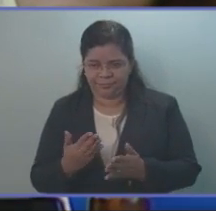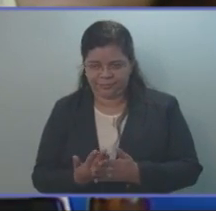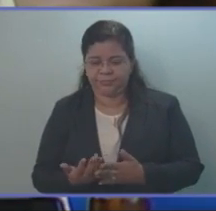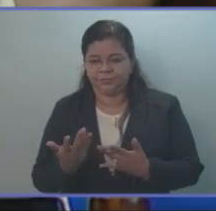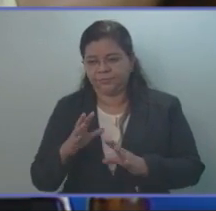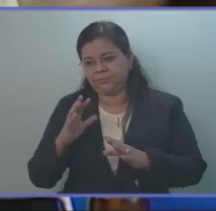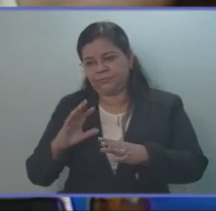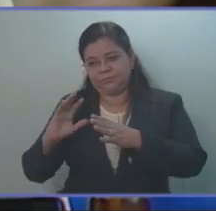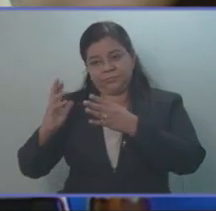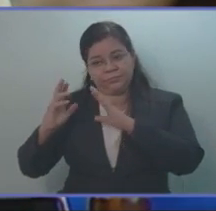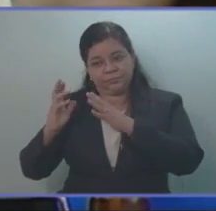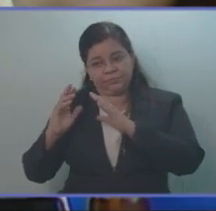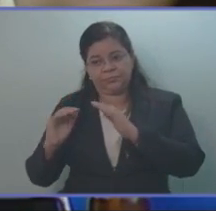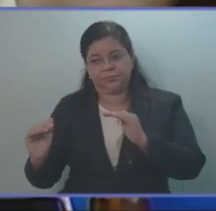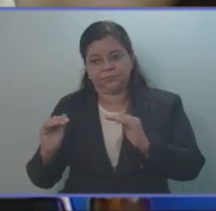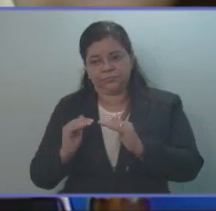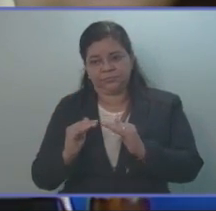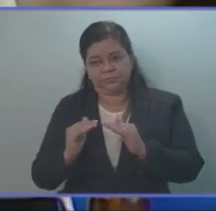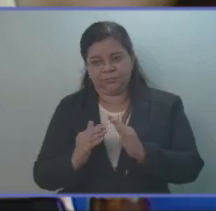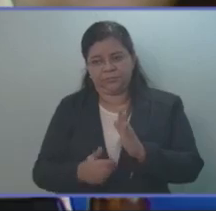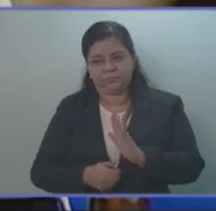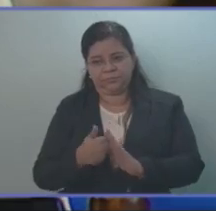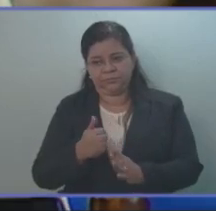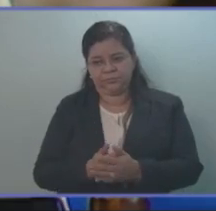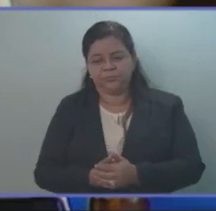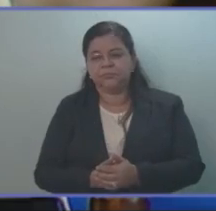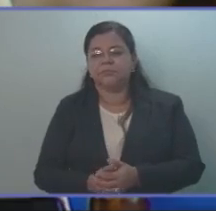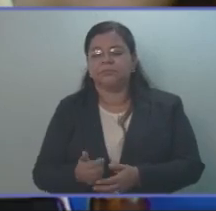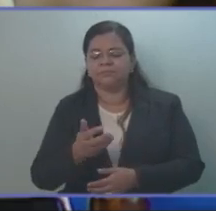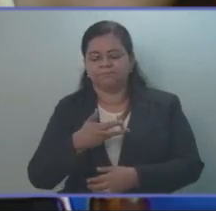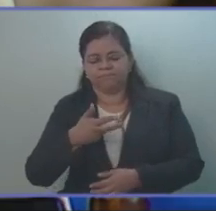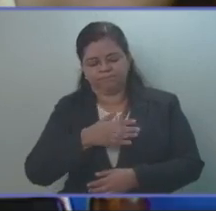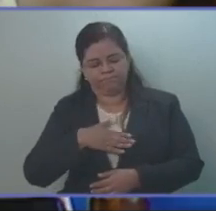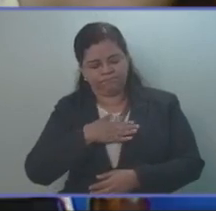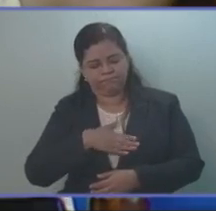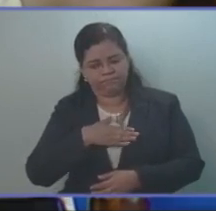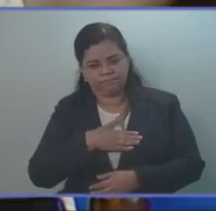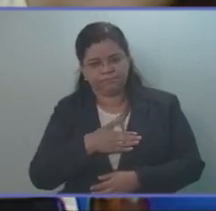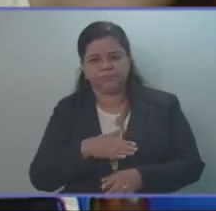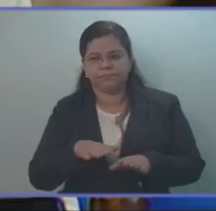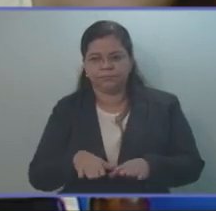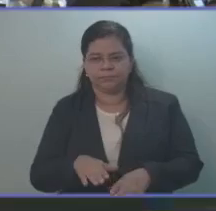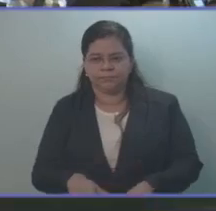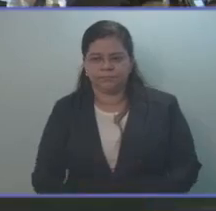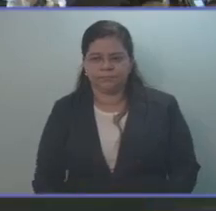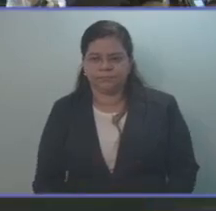Sonsonate, a quien enviamos a la familia nuestro más sentido pésame. Gracias.